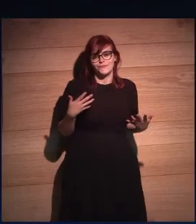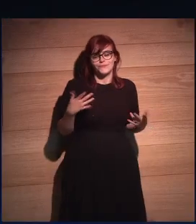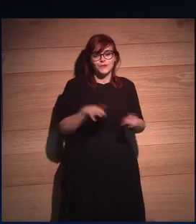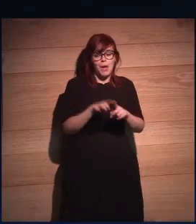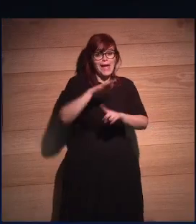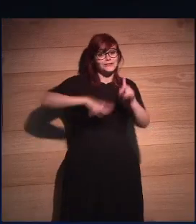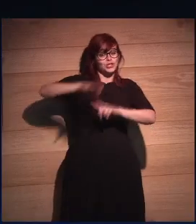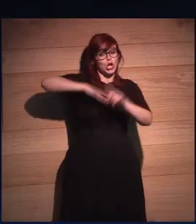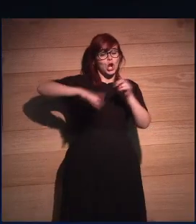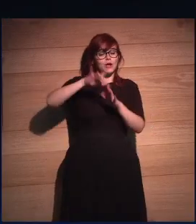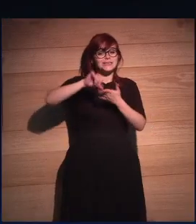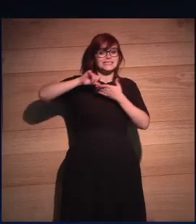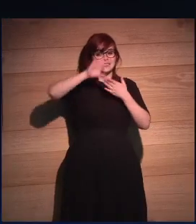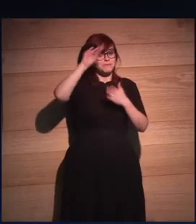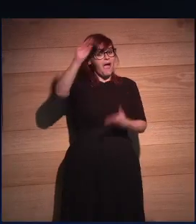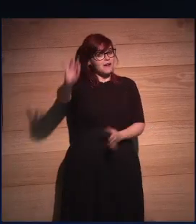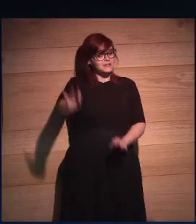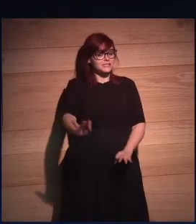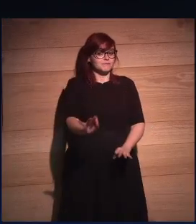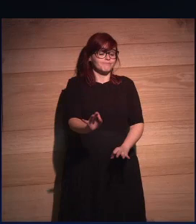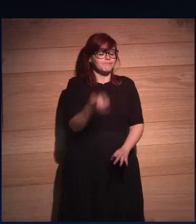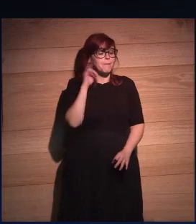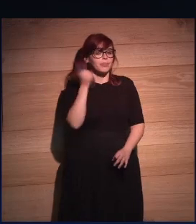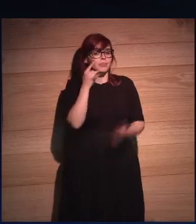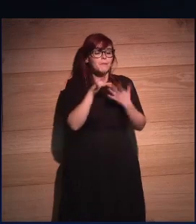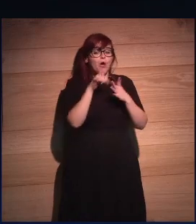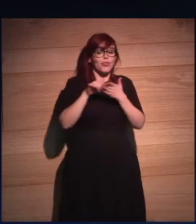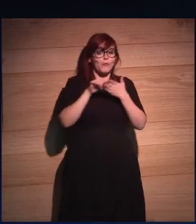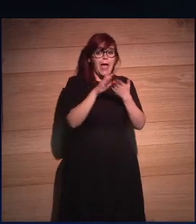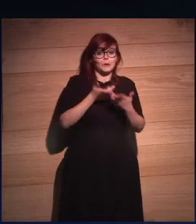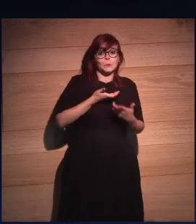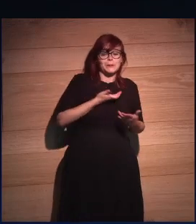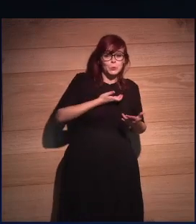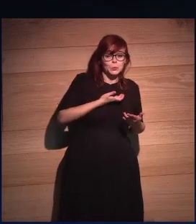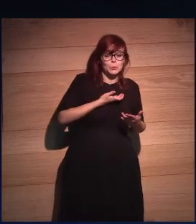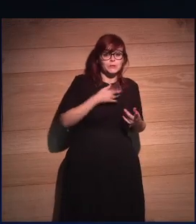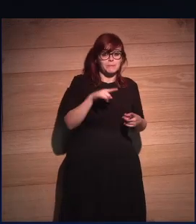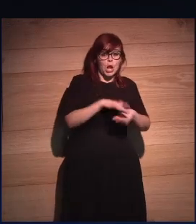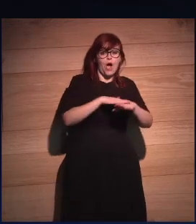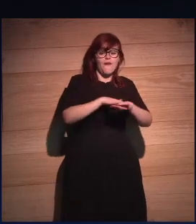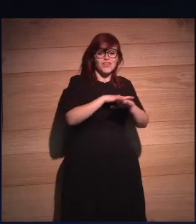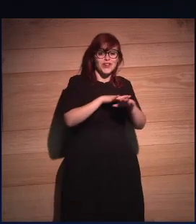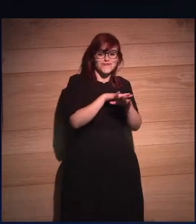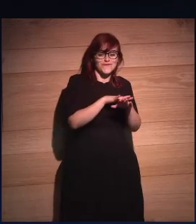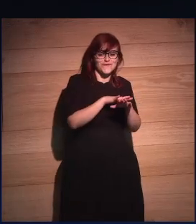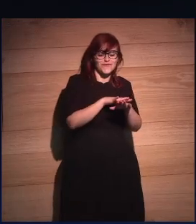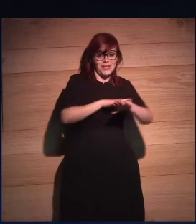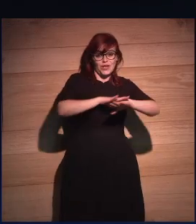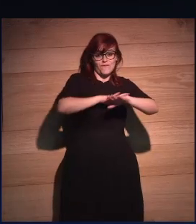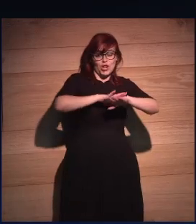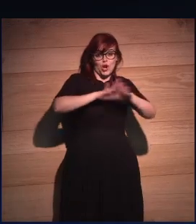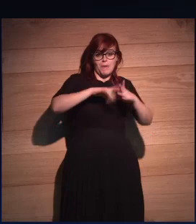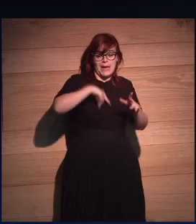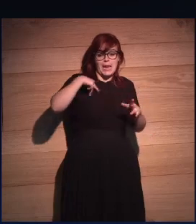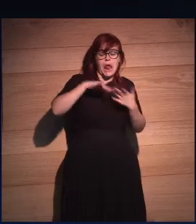en el entorno de las Smart Cities, nos encontramos con que las ciudades, bueno, los ayuntamientos y hasta los gobiernos de los